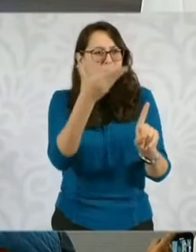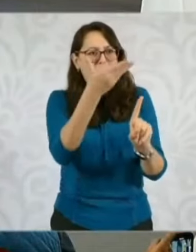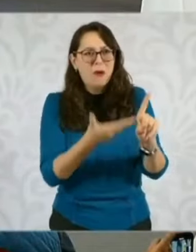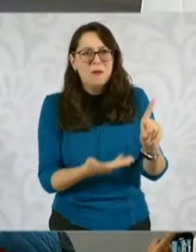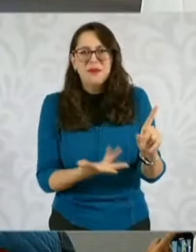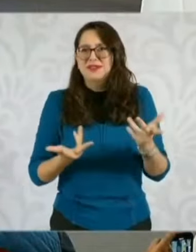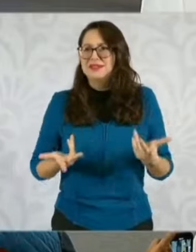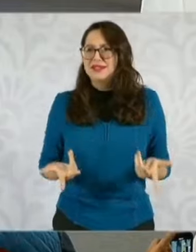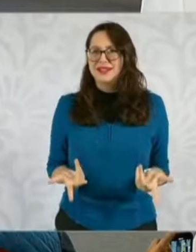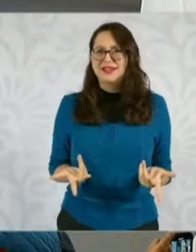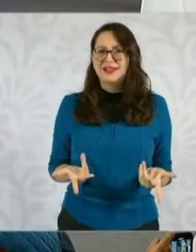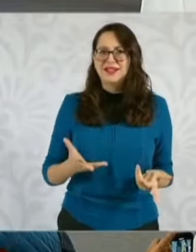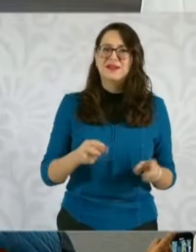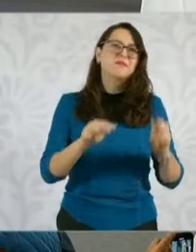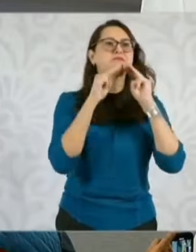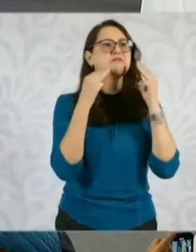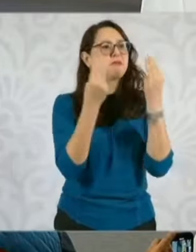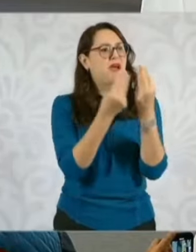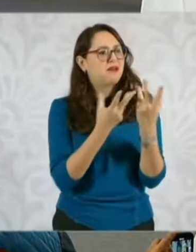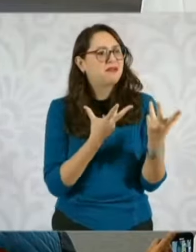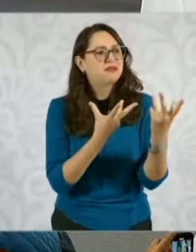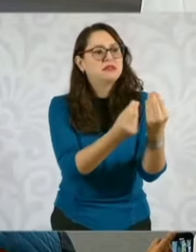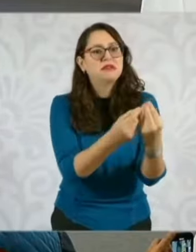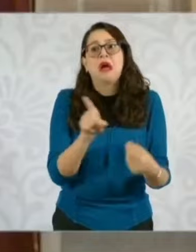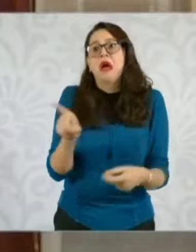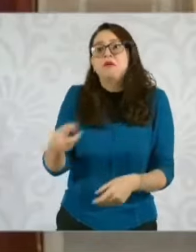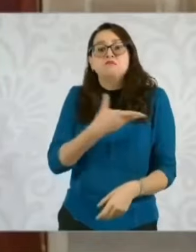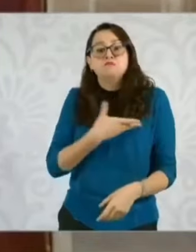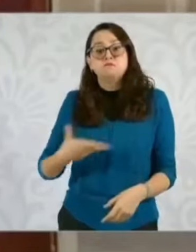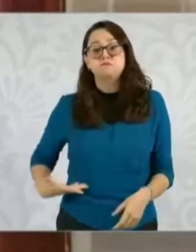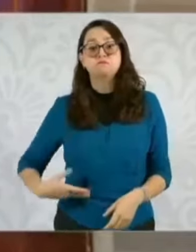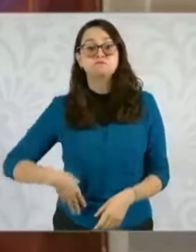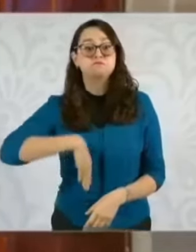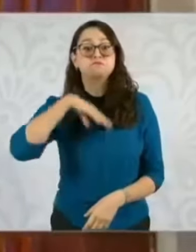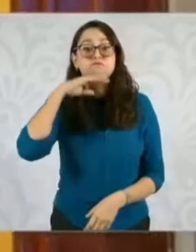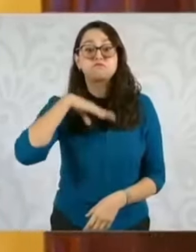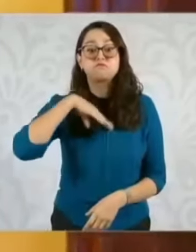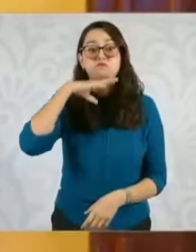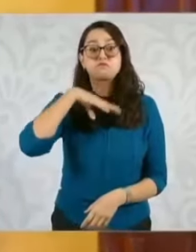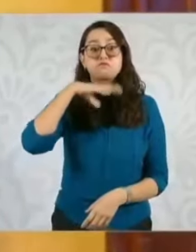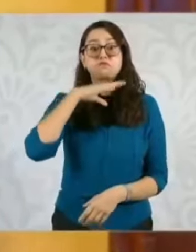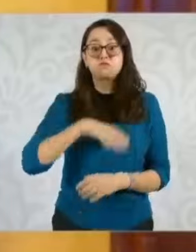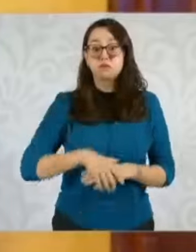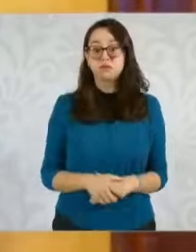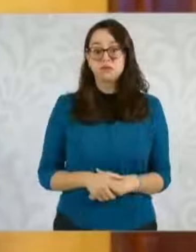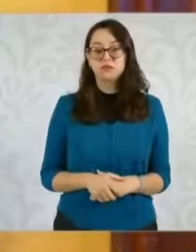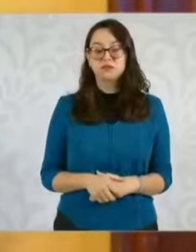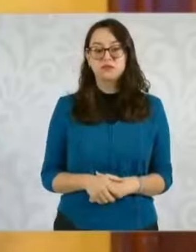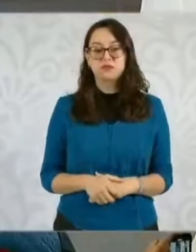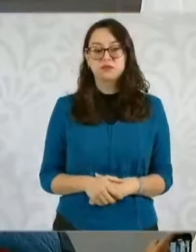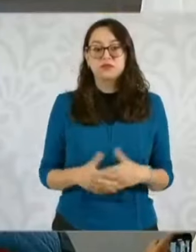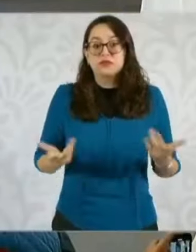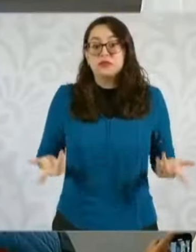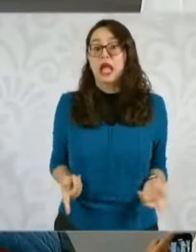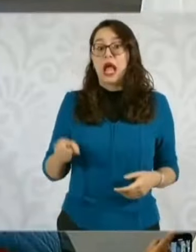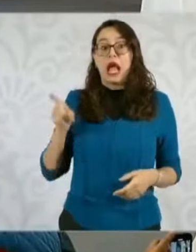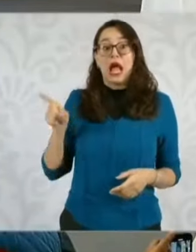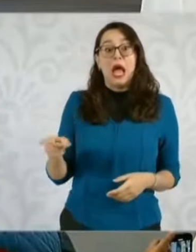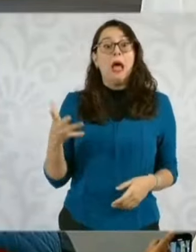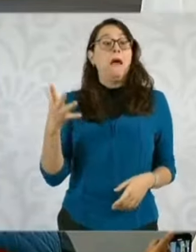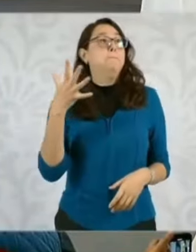Enfrentar el crimen organizado fue una de las decisiones más difíciles de mi vida. Y puse ahí a Genaro García Luna y no me di cuenta